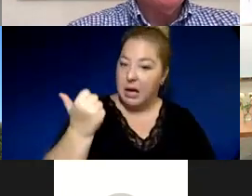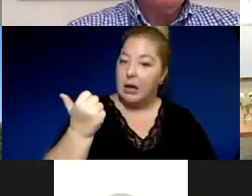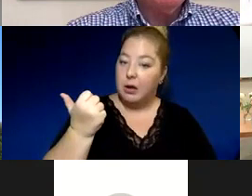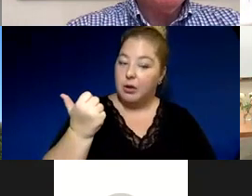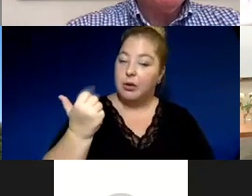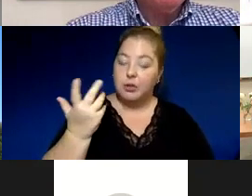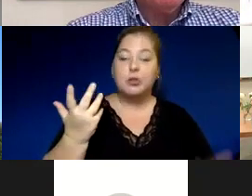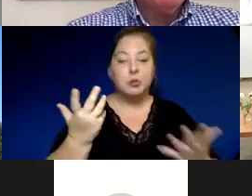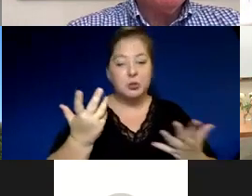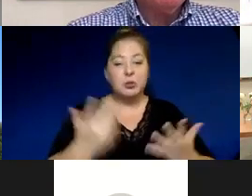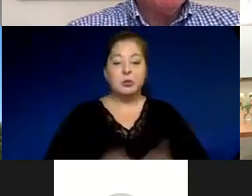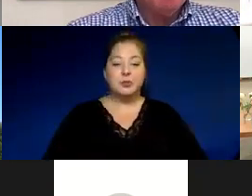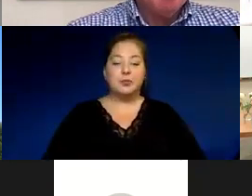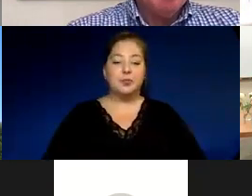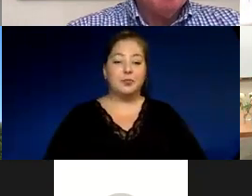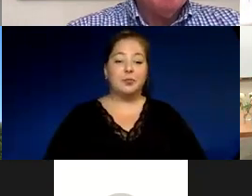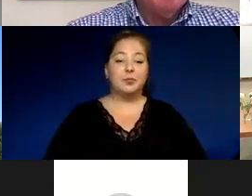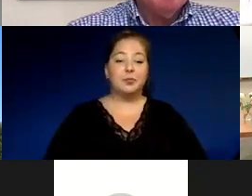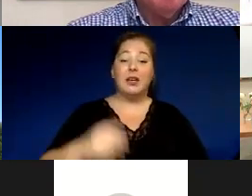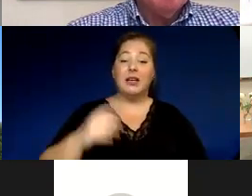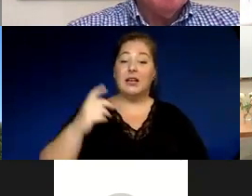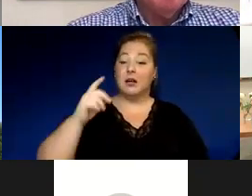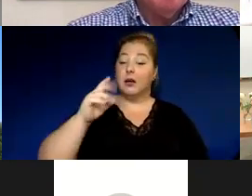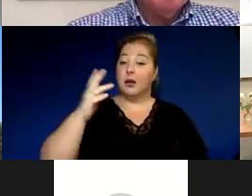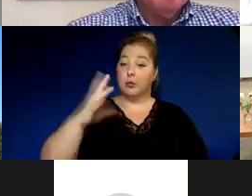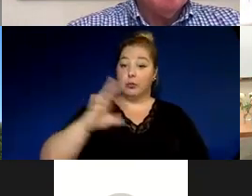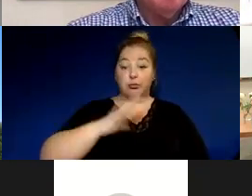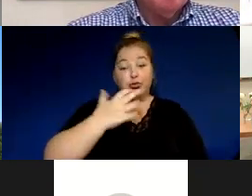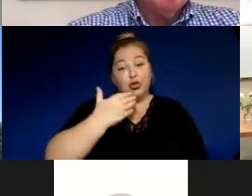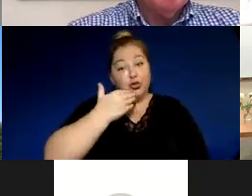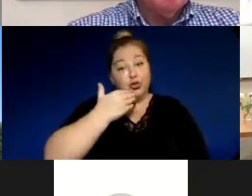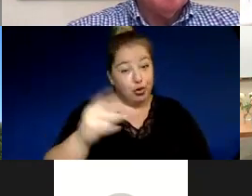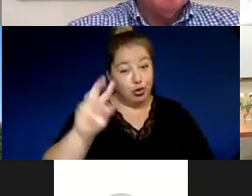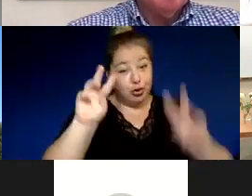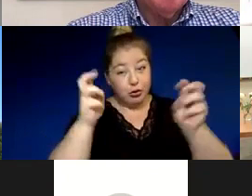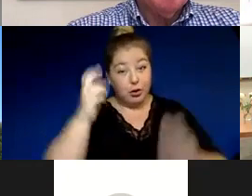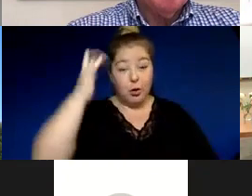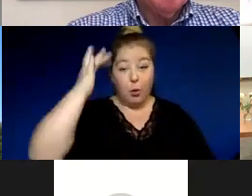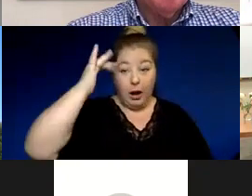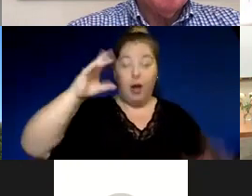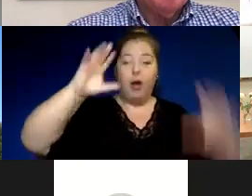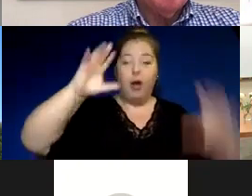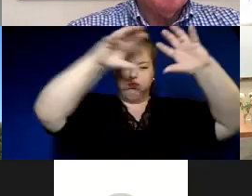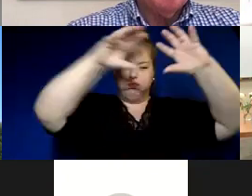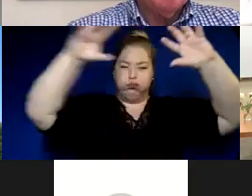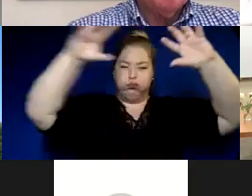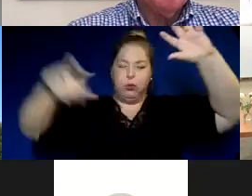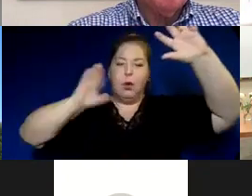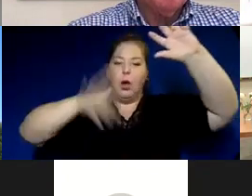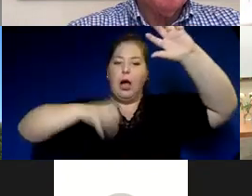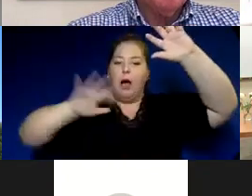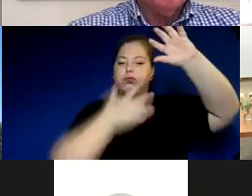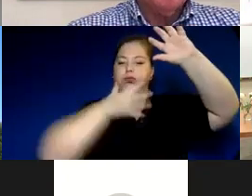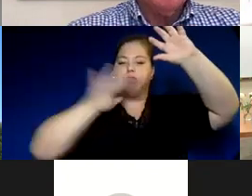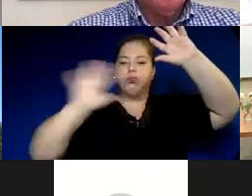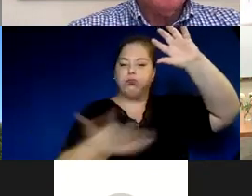el aire, cuando baja más del nivel que pensamos, pues eso afecta la dirección y